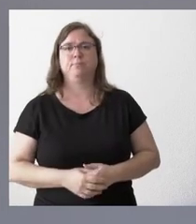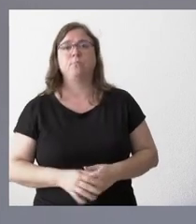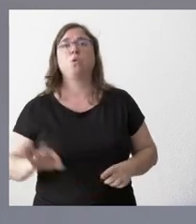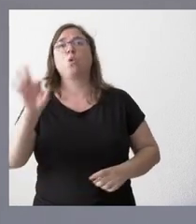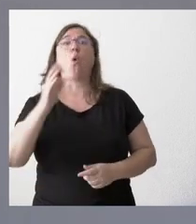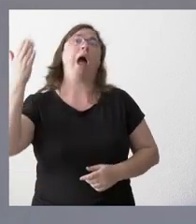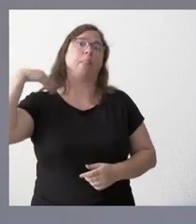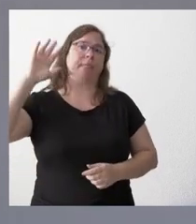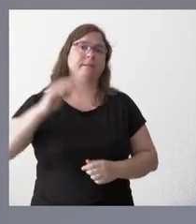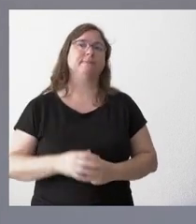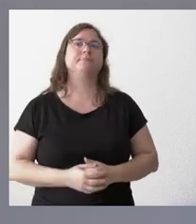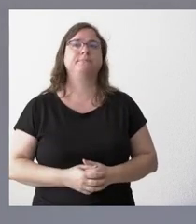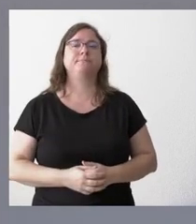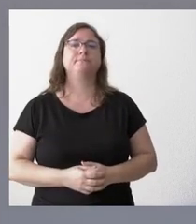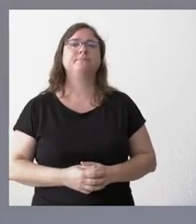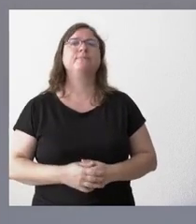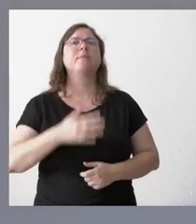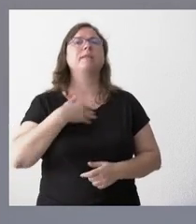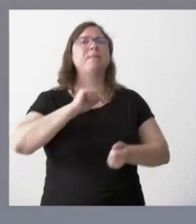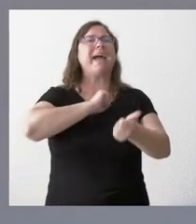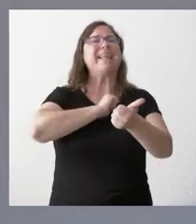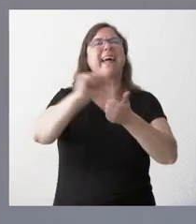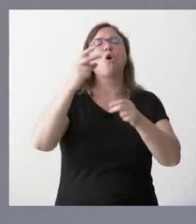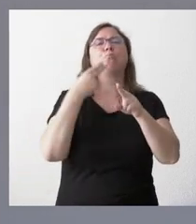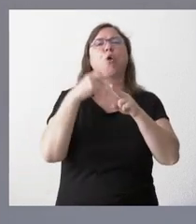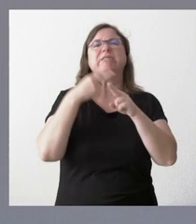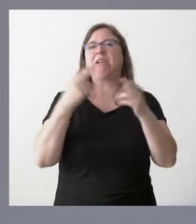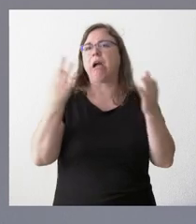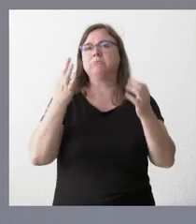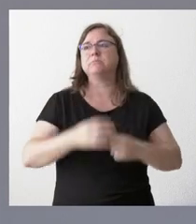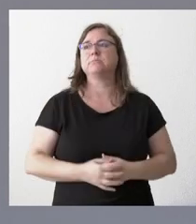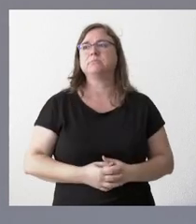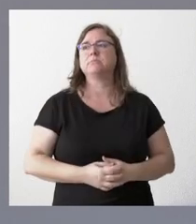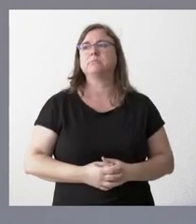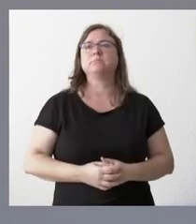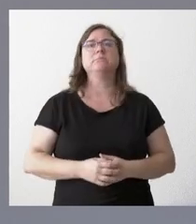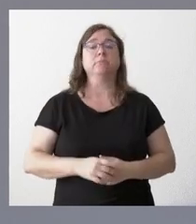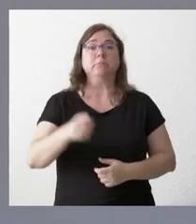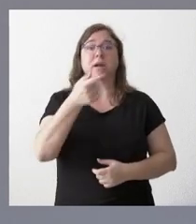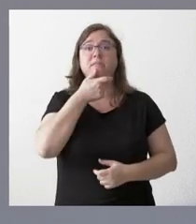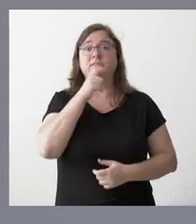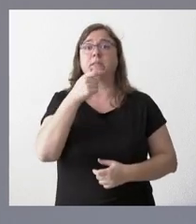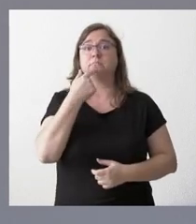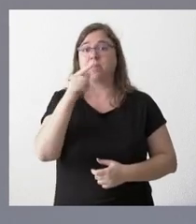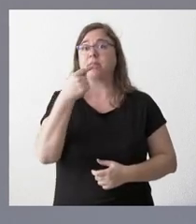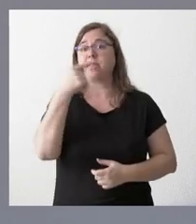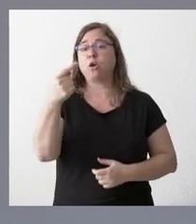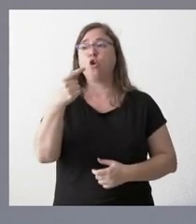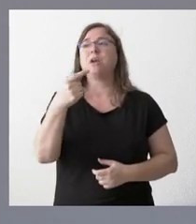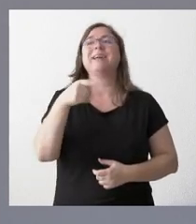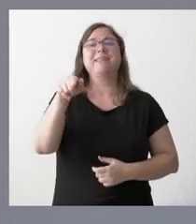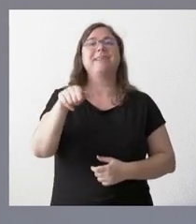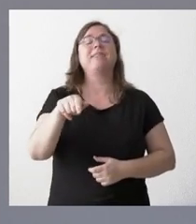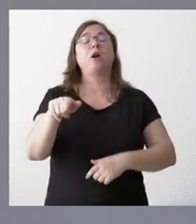anteriores. ¿Sobre la intencionalidad política? ¿Política? No. Sí, es que lo dijo, que había